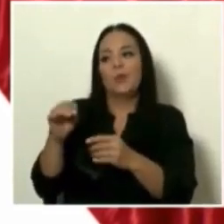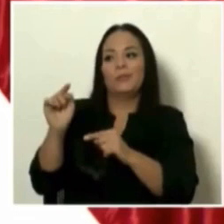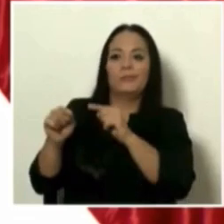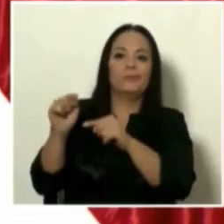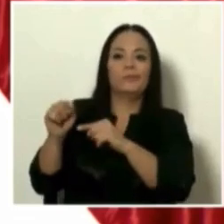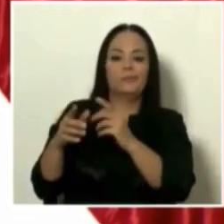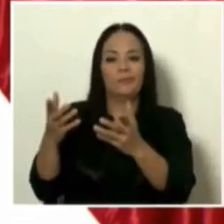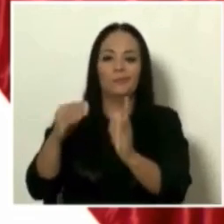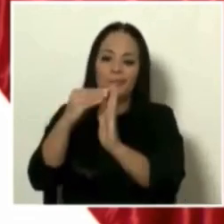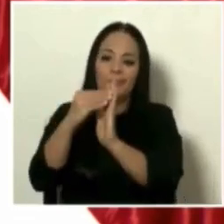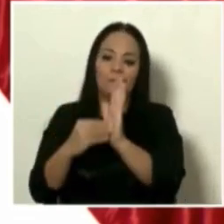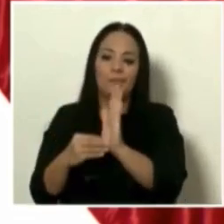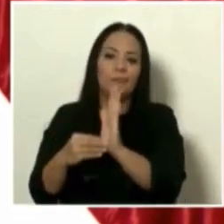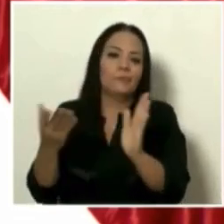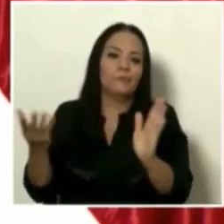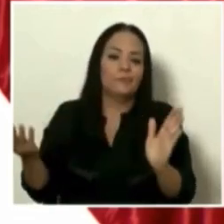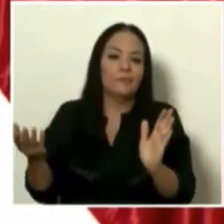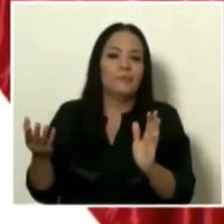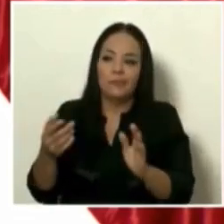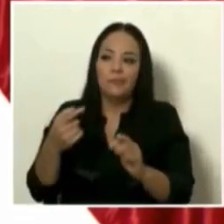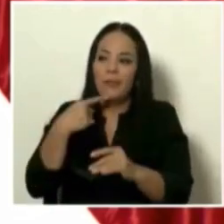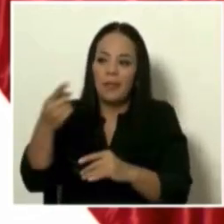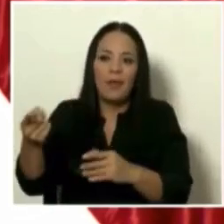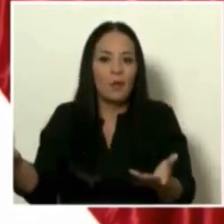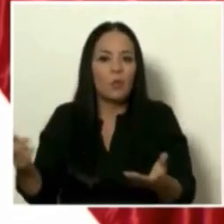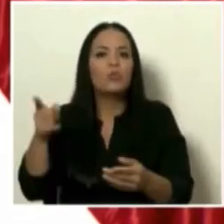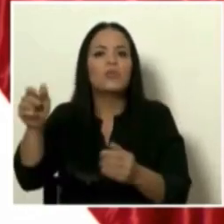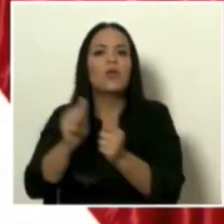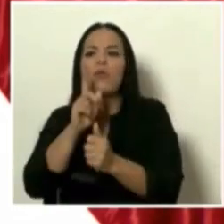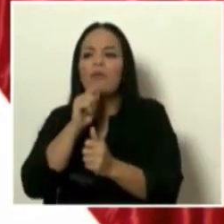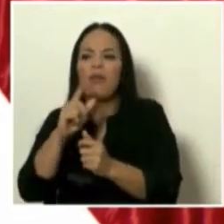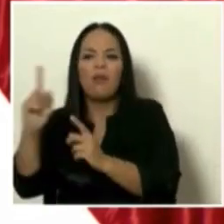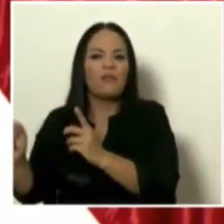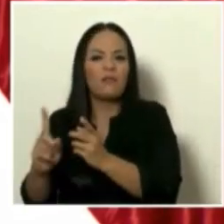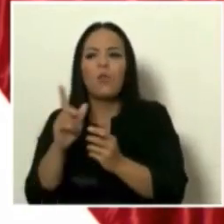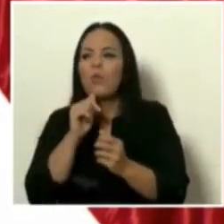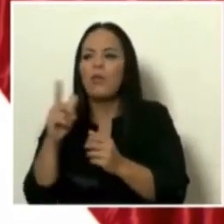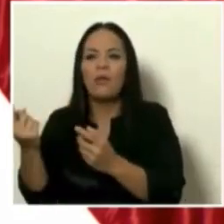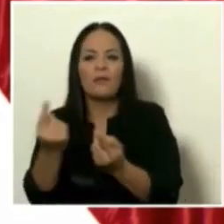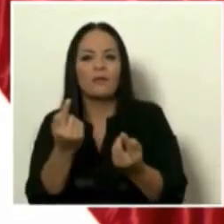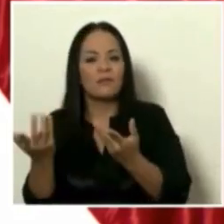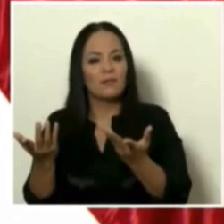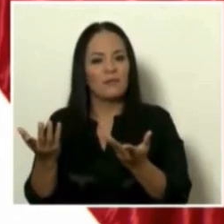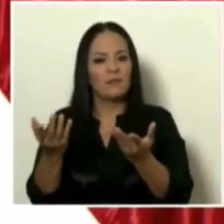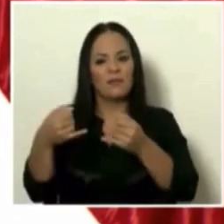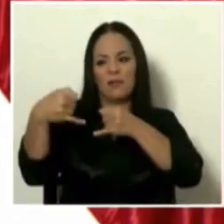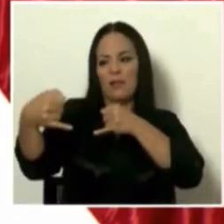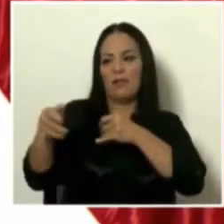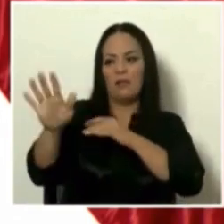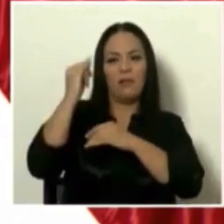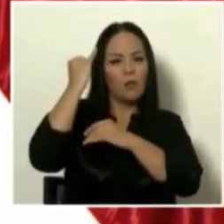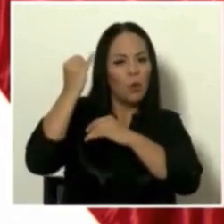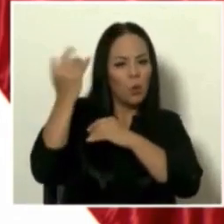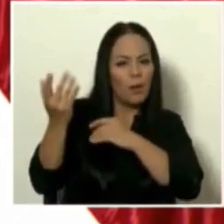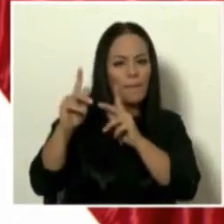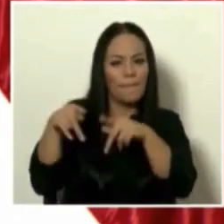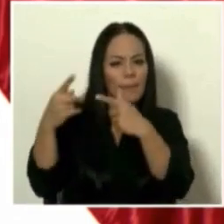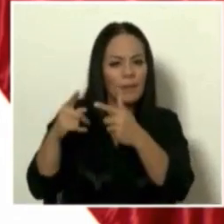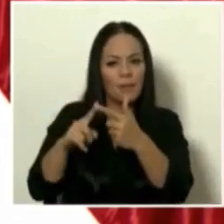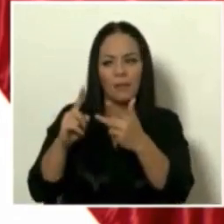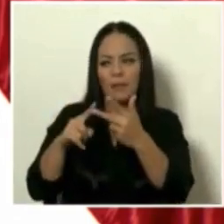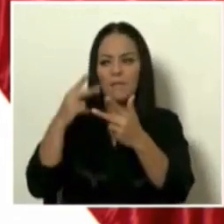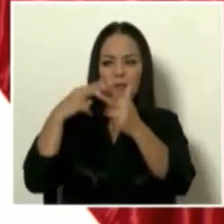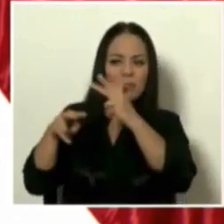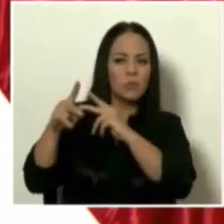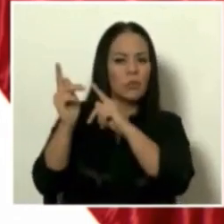argumentada, diciéndole, ¿usted con quién está? ¿Qué línea ideológica, partidaria y de visión país representa